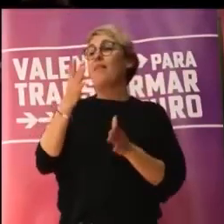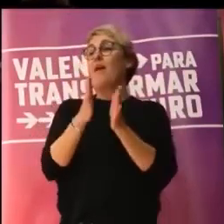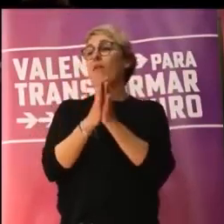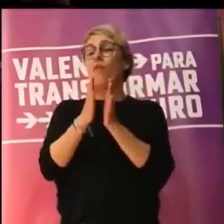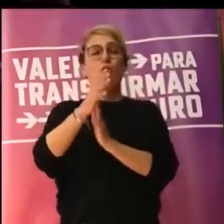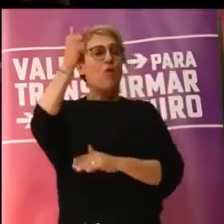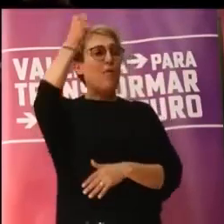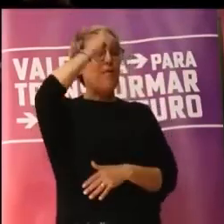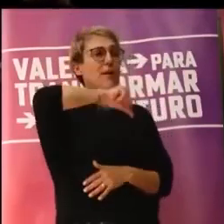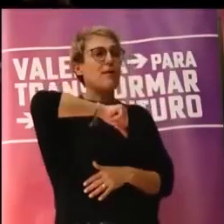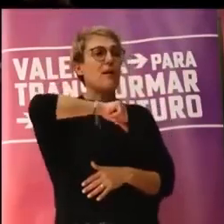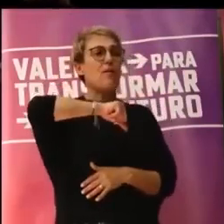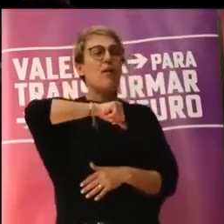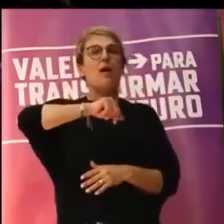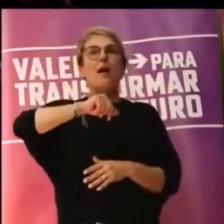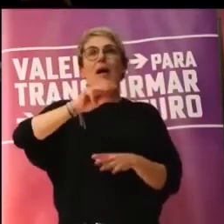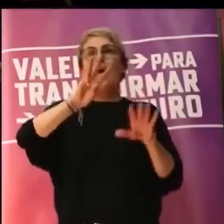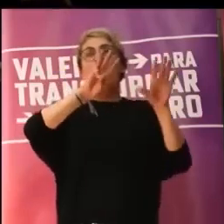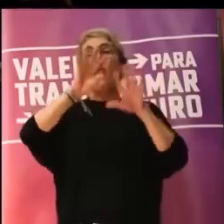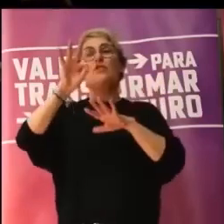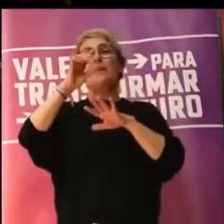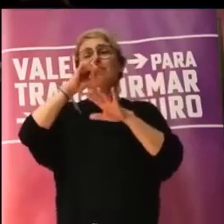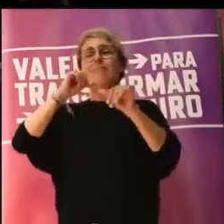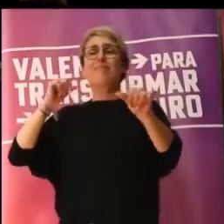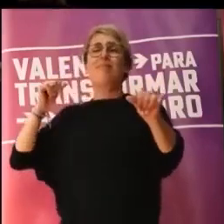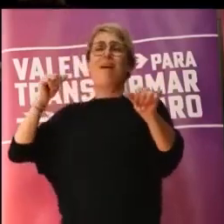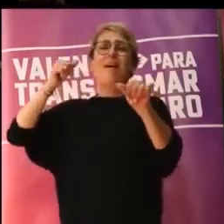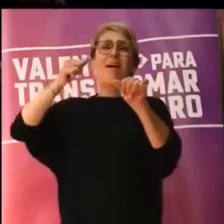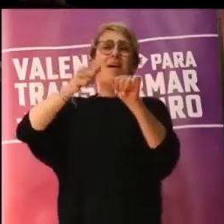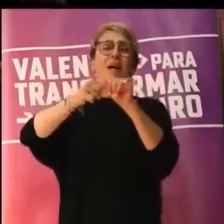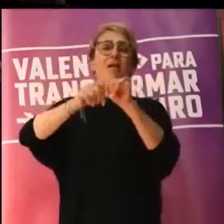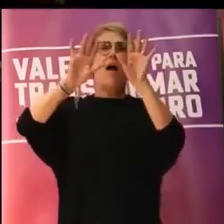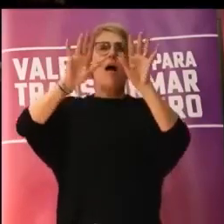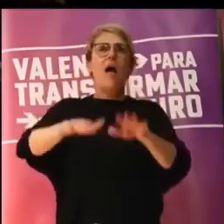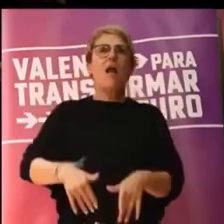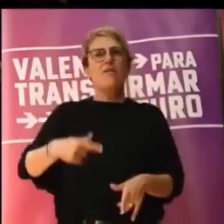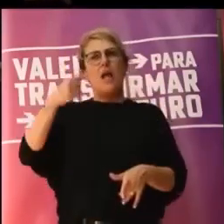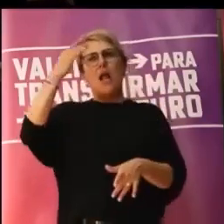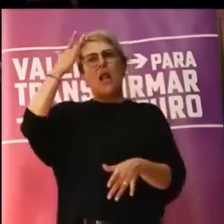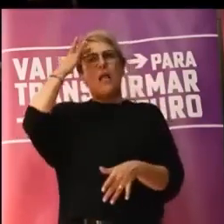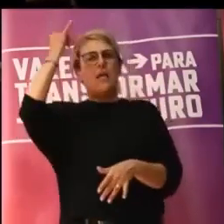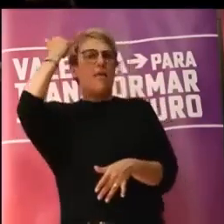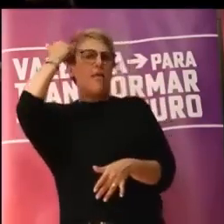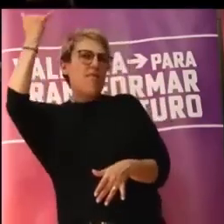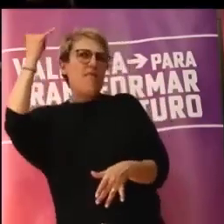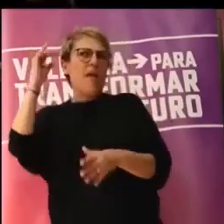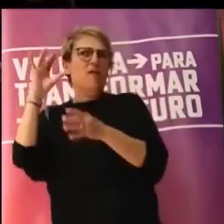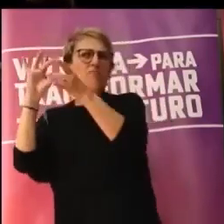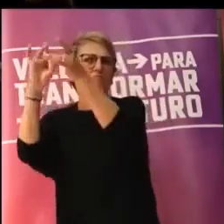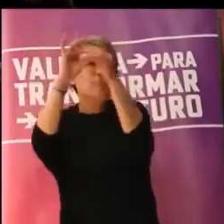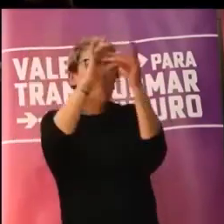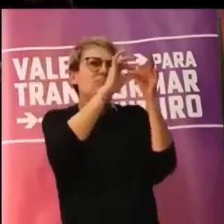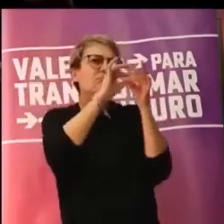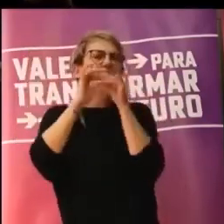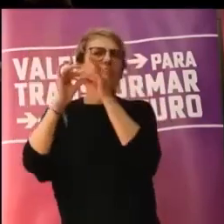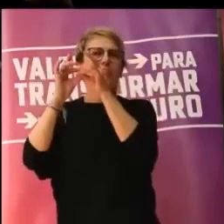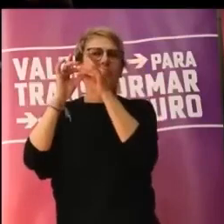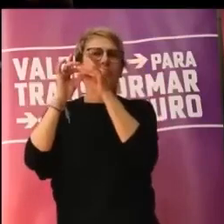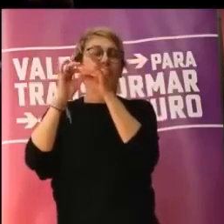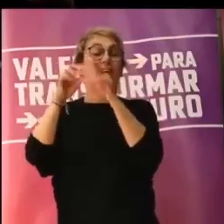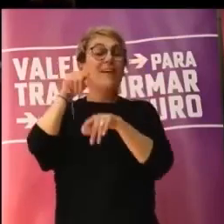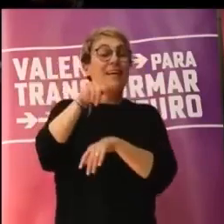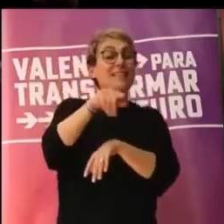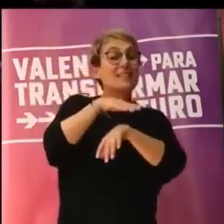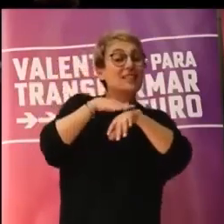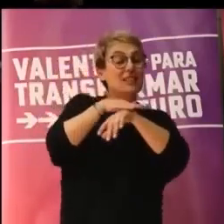compañero, tuvieron que pasar casi 80 años para que hubiera gente con nuestras ideas en un gobierno en España. Pero ese